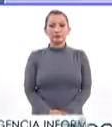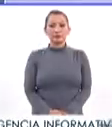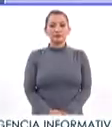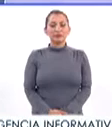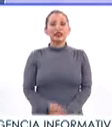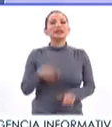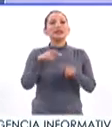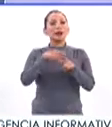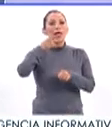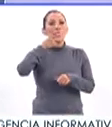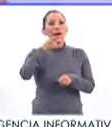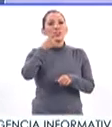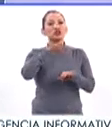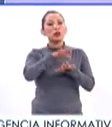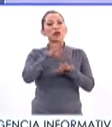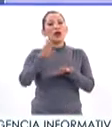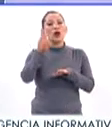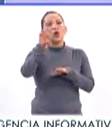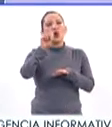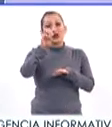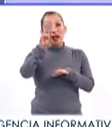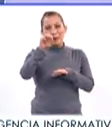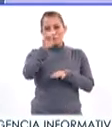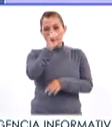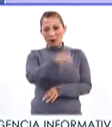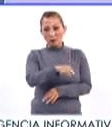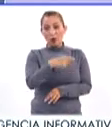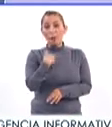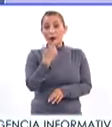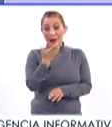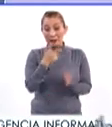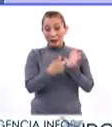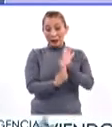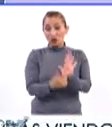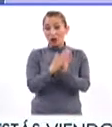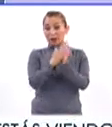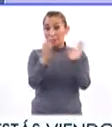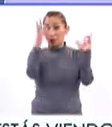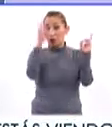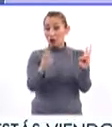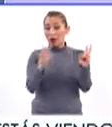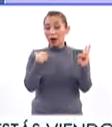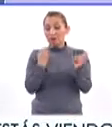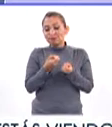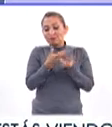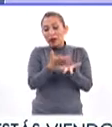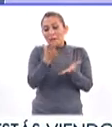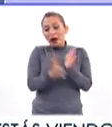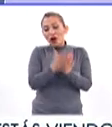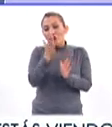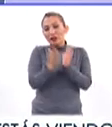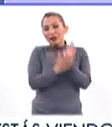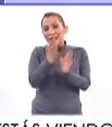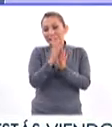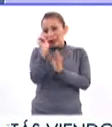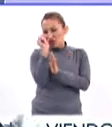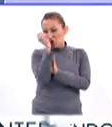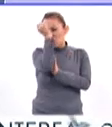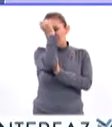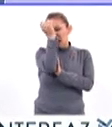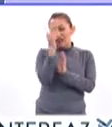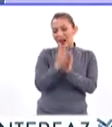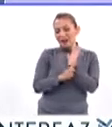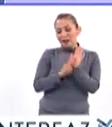Y bueno, sigamos hablando sobre la Universidad Nacional Autónoma de México porque presentó el libro Aportes para la construcción de las teorías